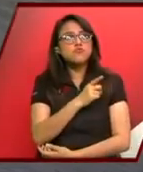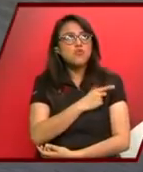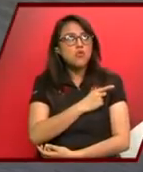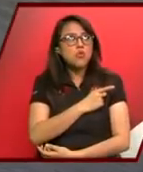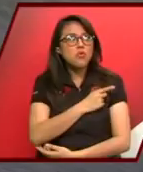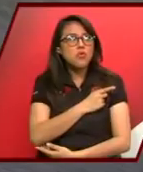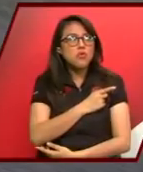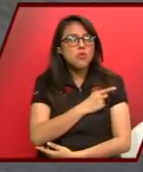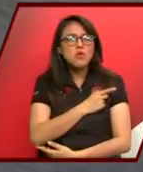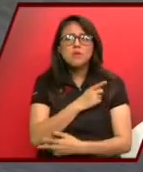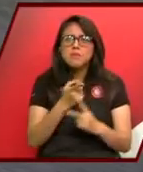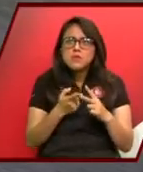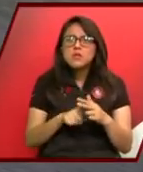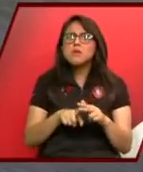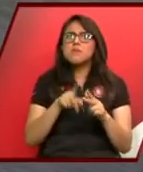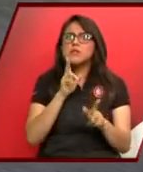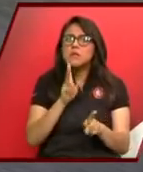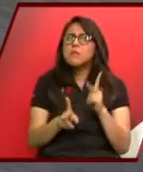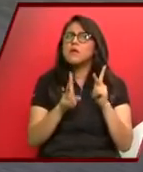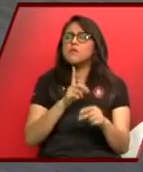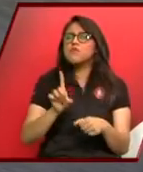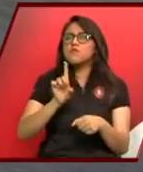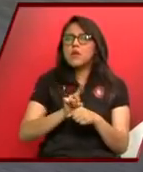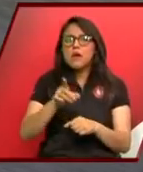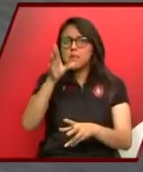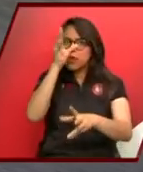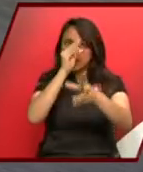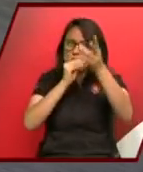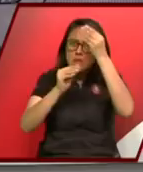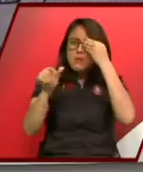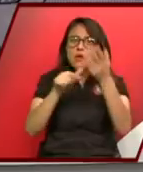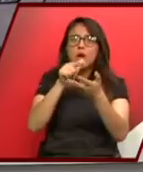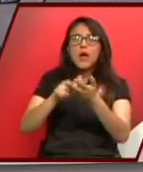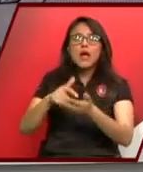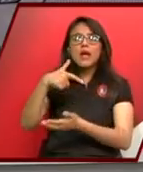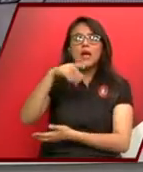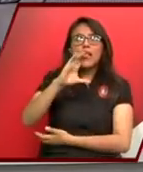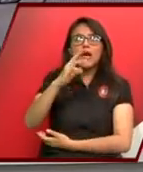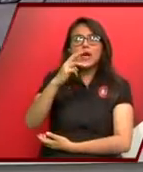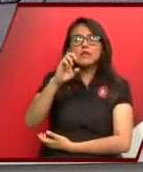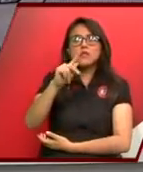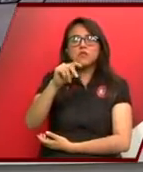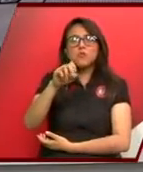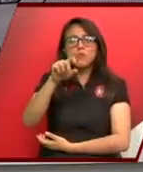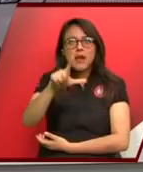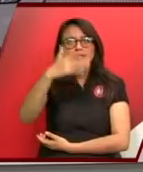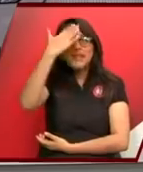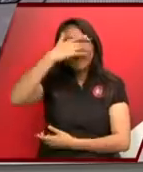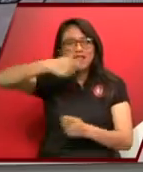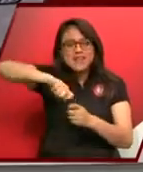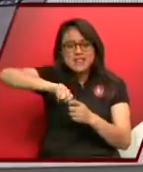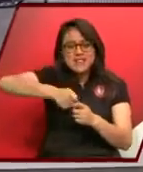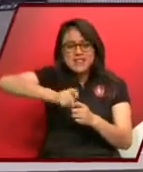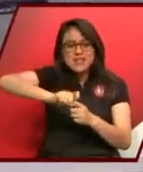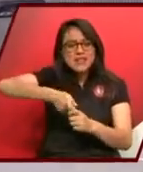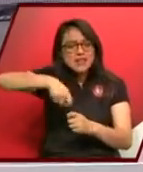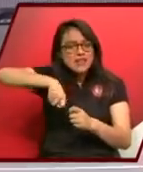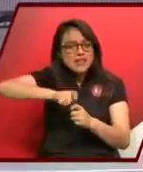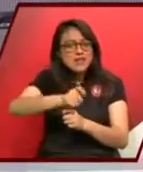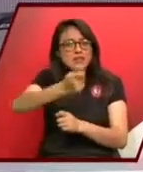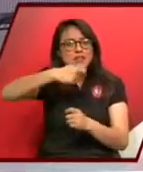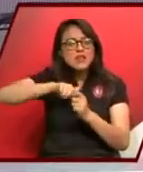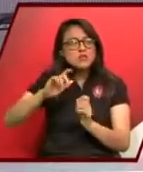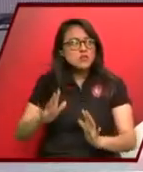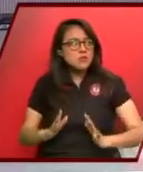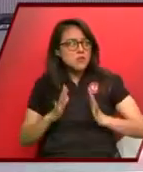solo. Y me empezó a platicar que un día aprendió, allá en Chetumal, a tejer hamacas. Uh-huh. Y que lo sorprendió